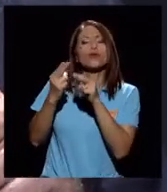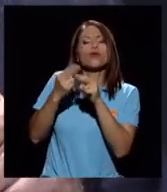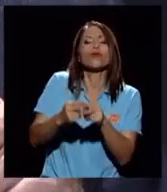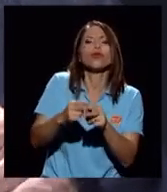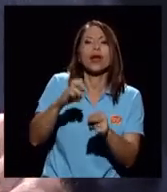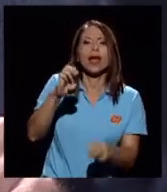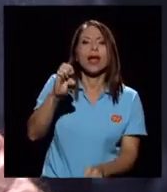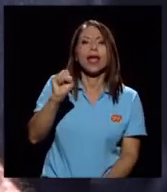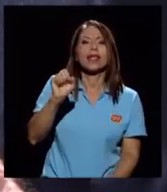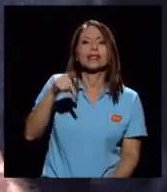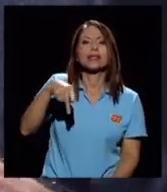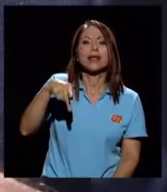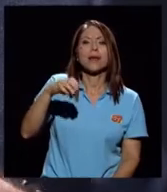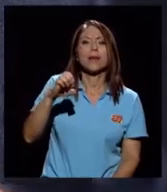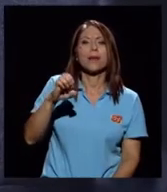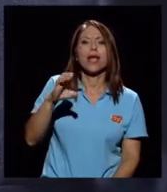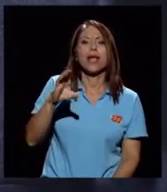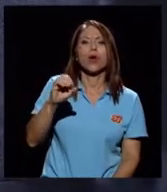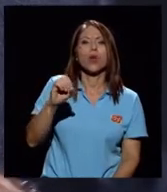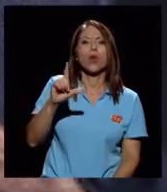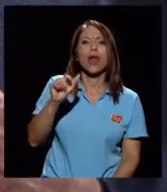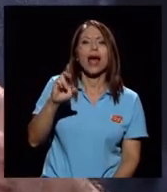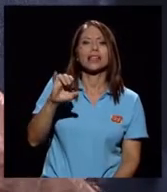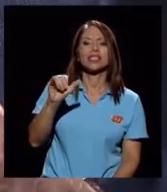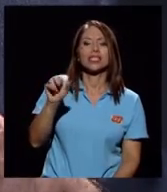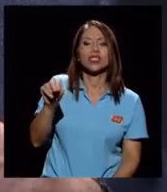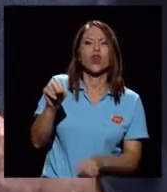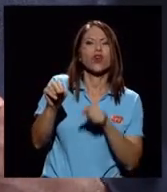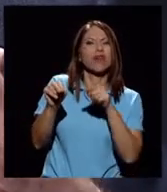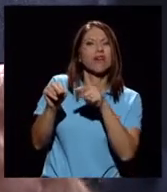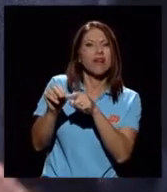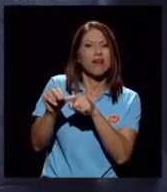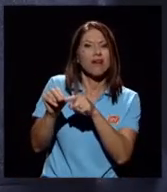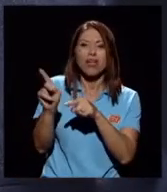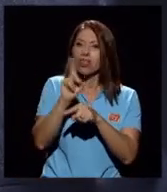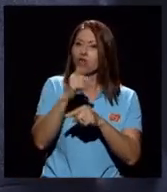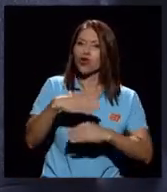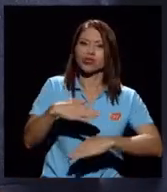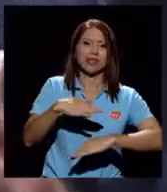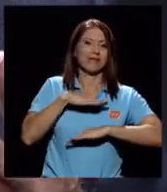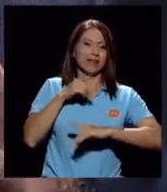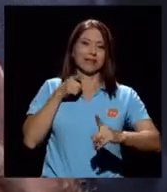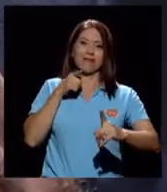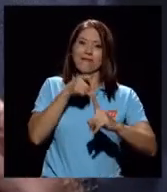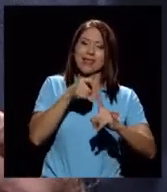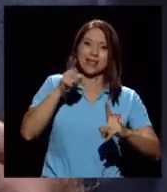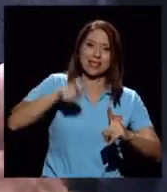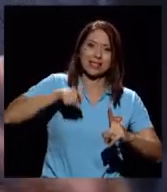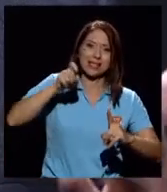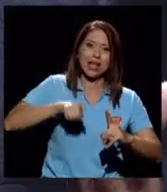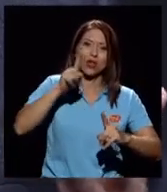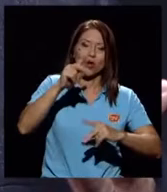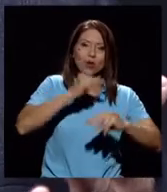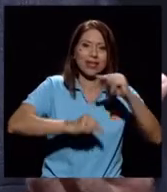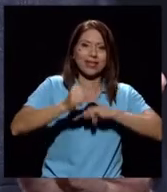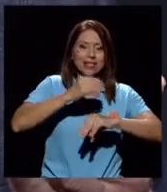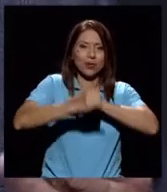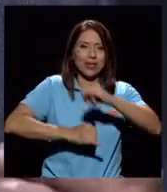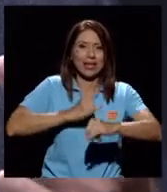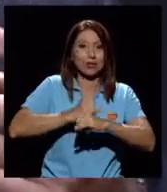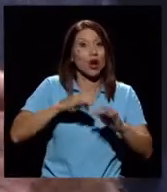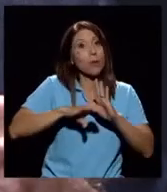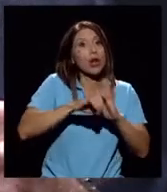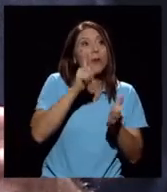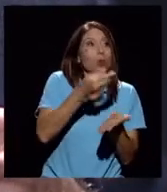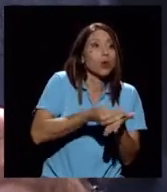que busca no satisfacer el fin necesario de una transacción internacional como una importación